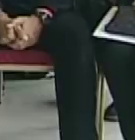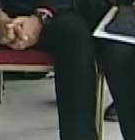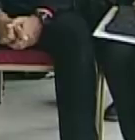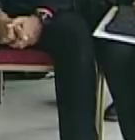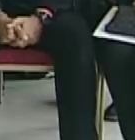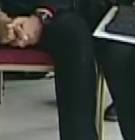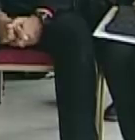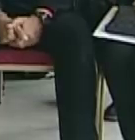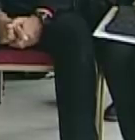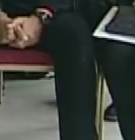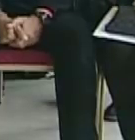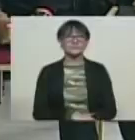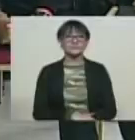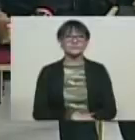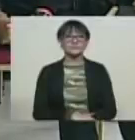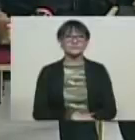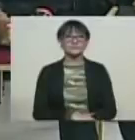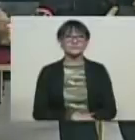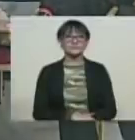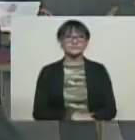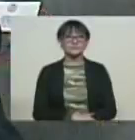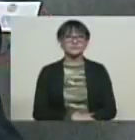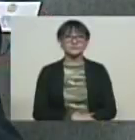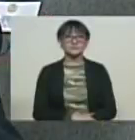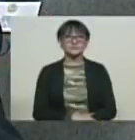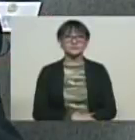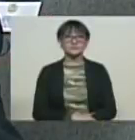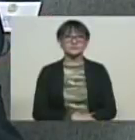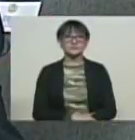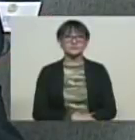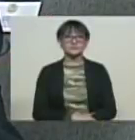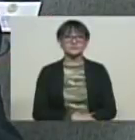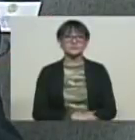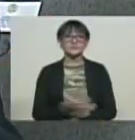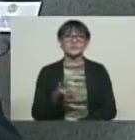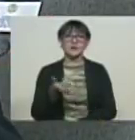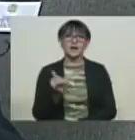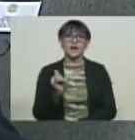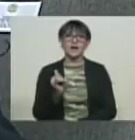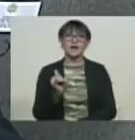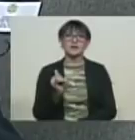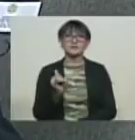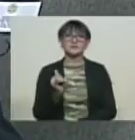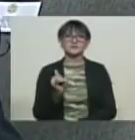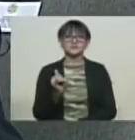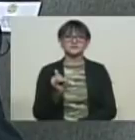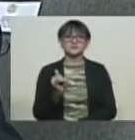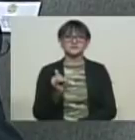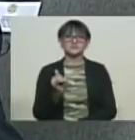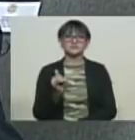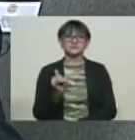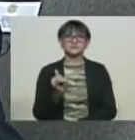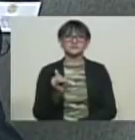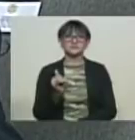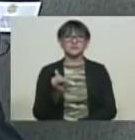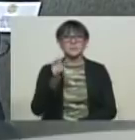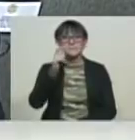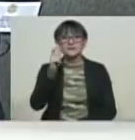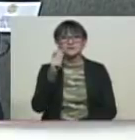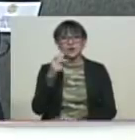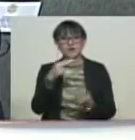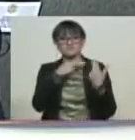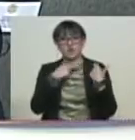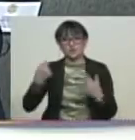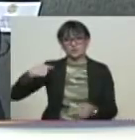También quisiera destacar que hay que hacerle un reconocimiento a los